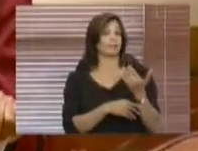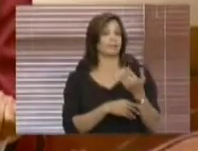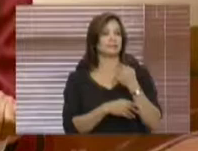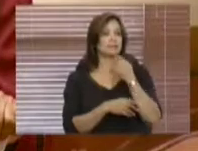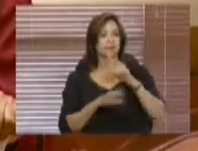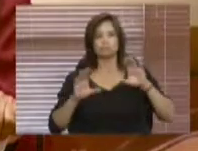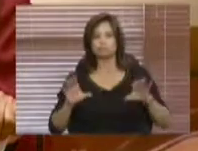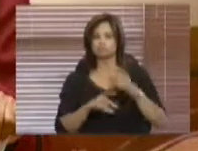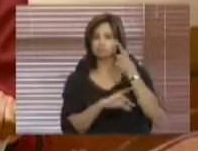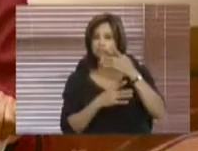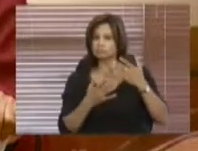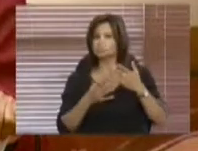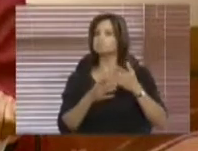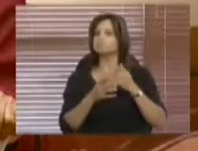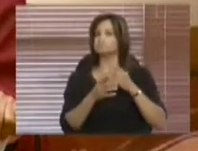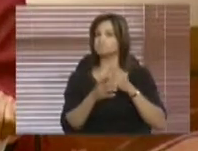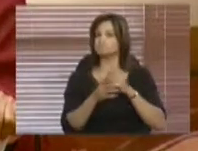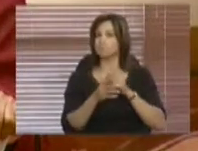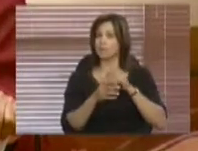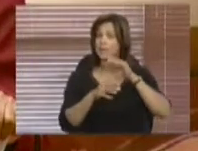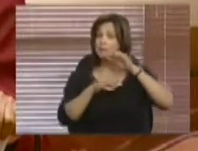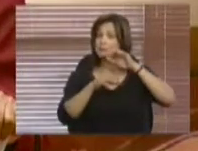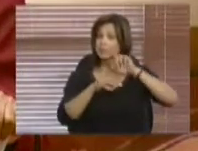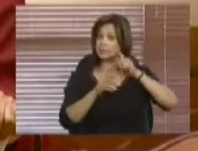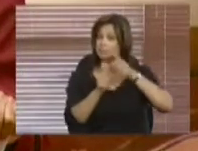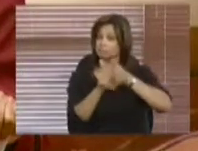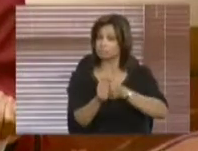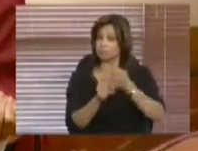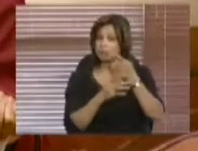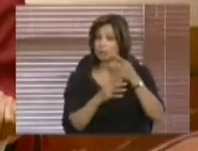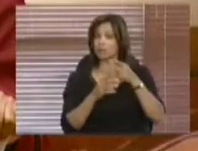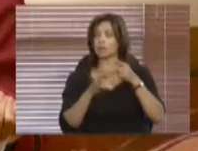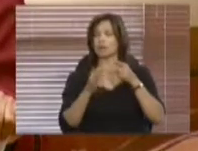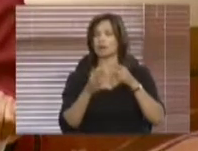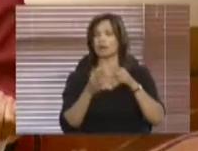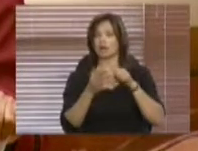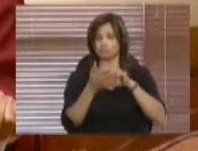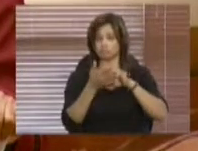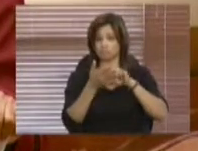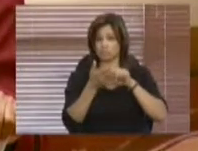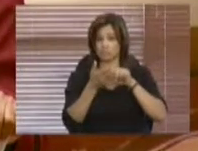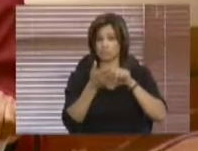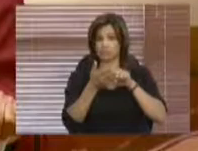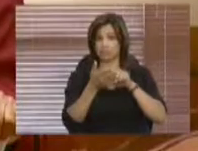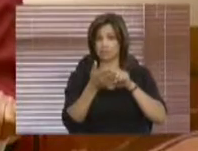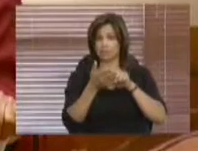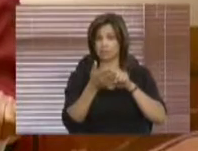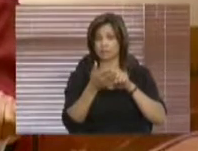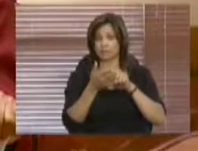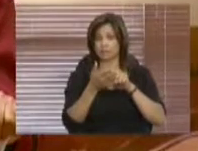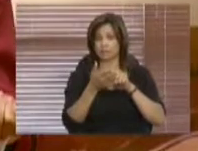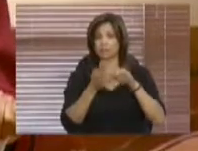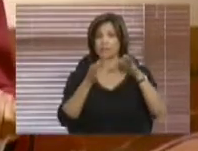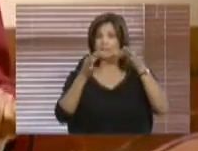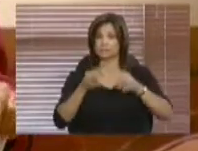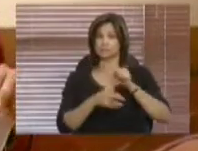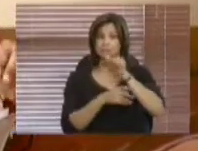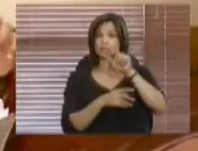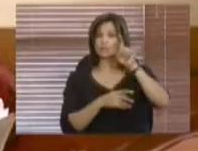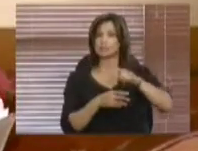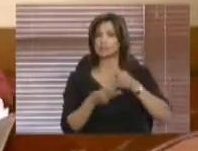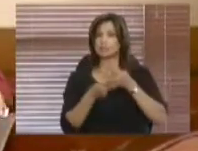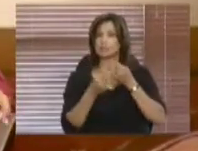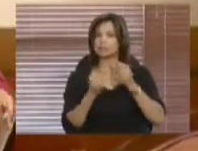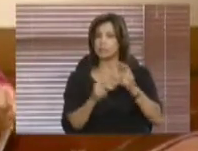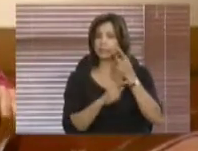una acción de amparo de cumplimiento que, aunque derivaba de una sentencia con autoridad irrevocable de la cosa juzgada, procuraba asegurar